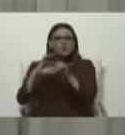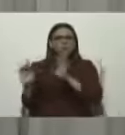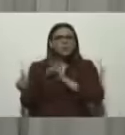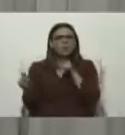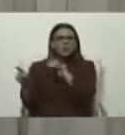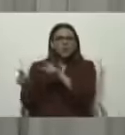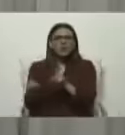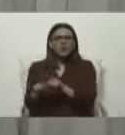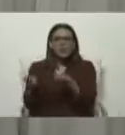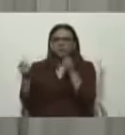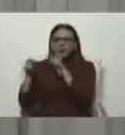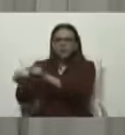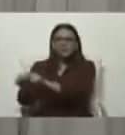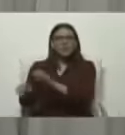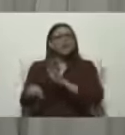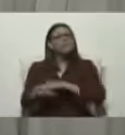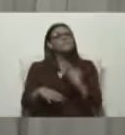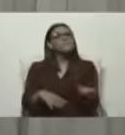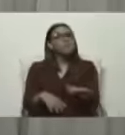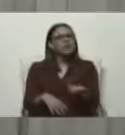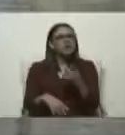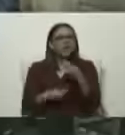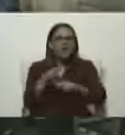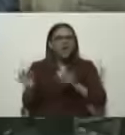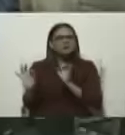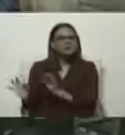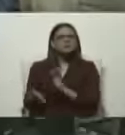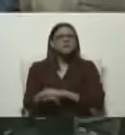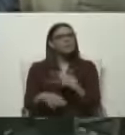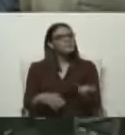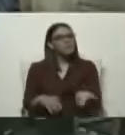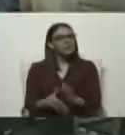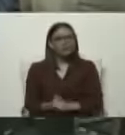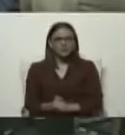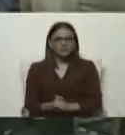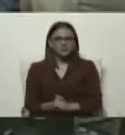de La Iguana. Pues